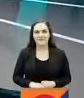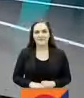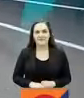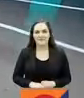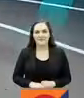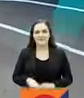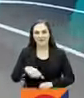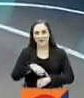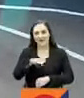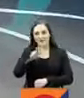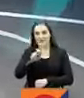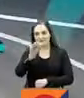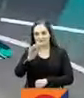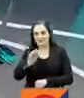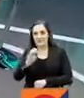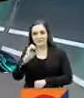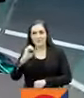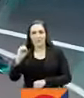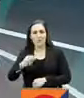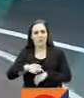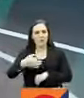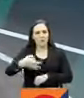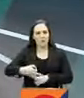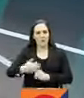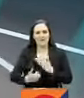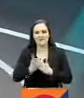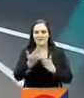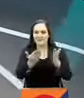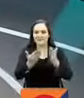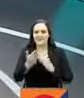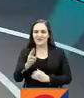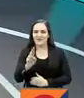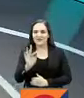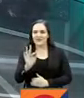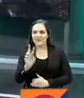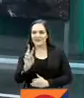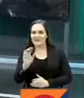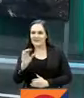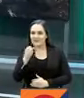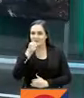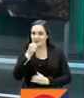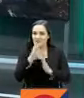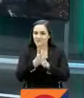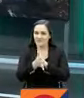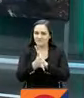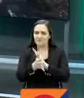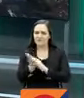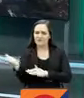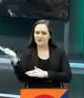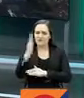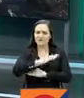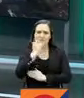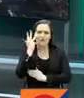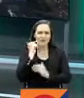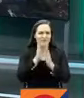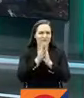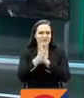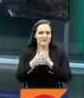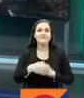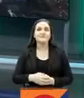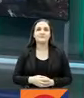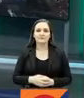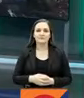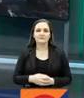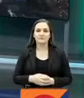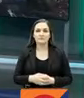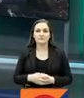Siete en punto, buenas noches y bienvenidos a RTVC Noticias, fin de semana, conectados 24/7. Dos temas son los que concentran